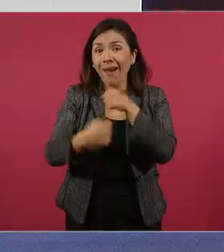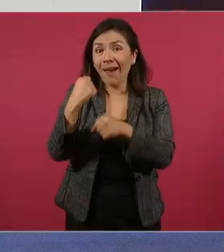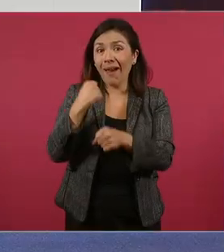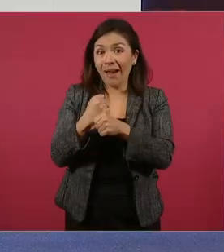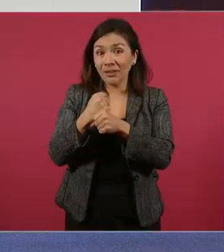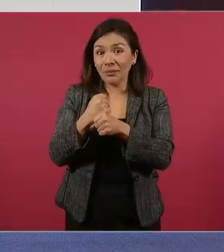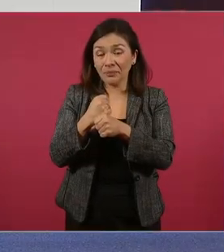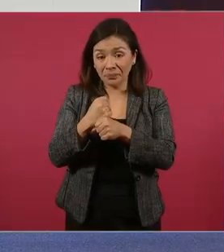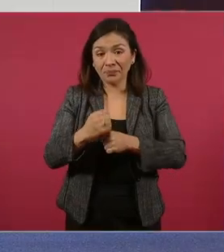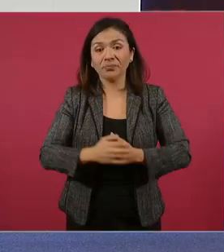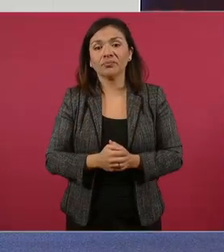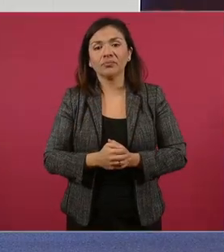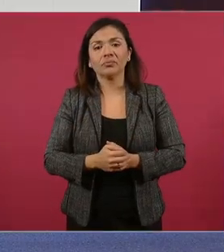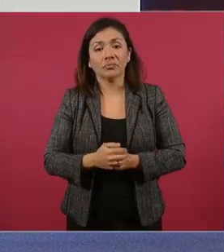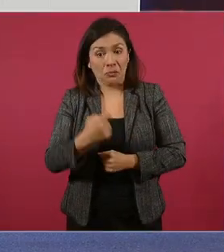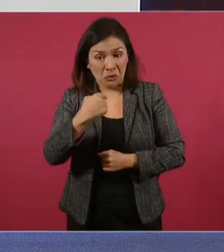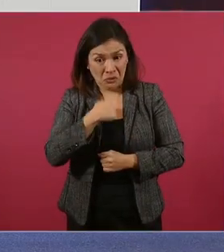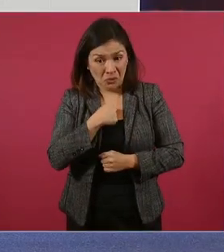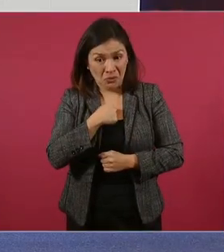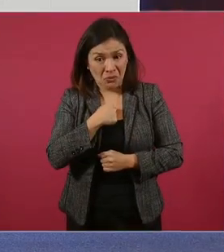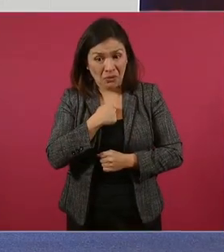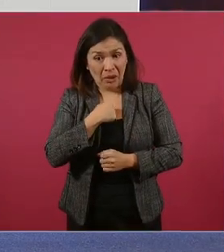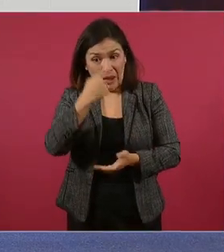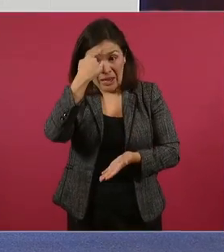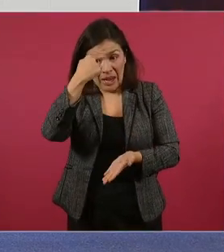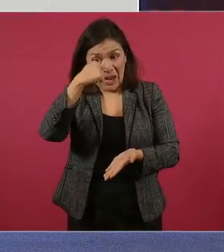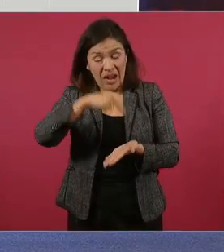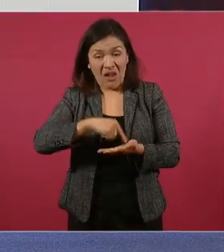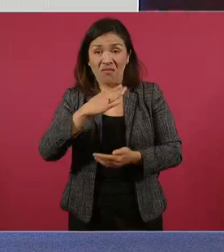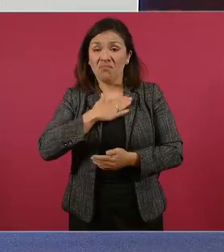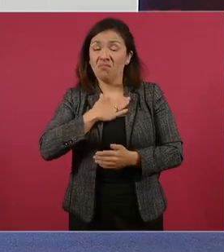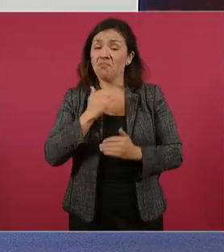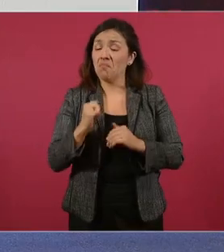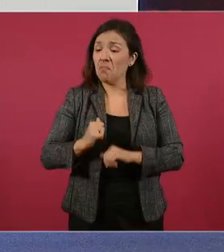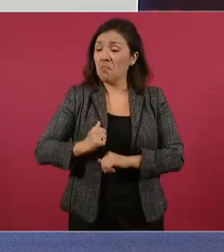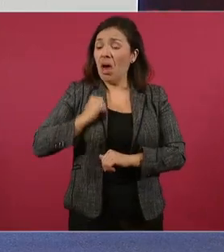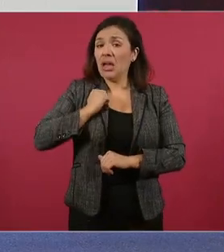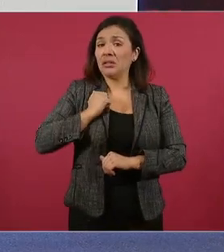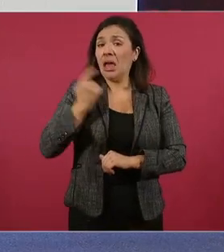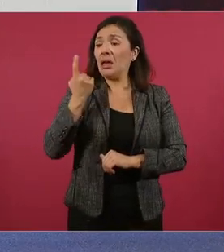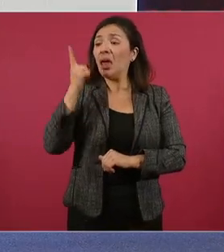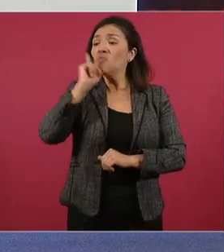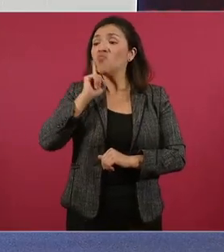Yo no debo de creer que soy más que mi mujer,